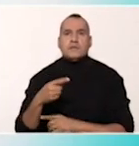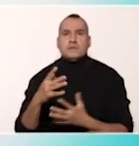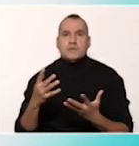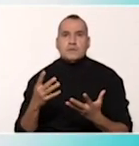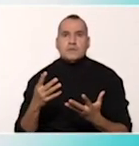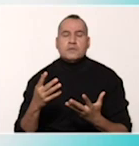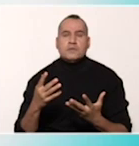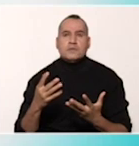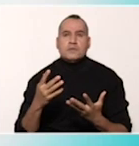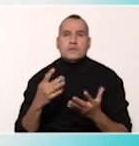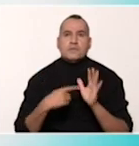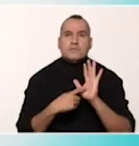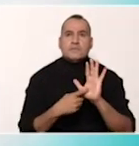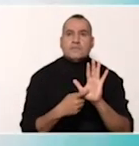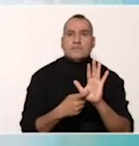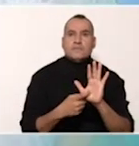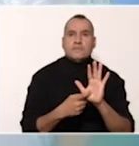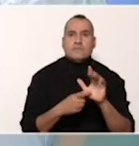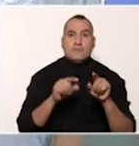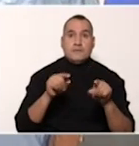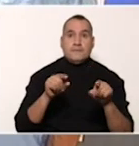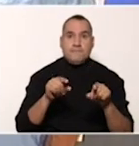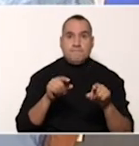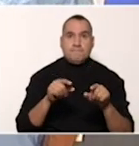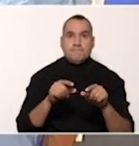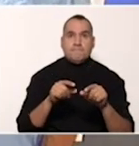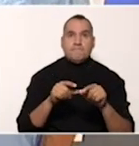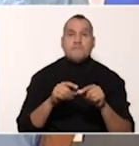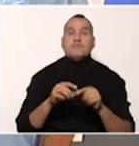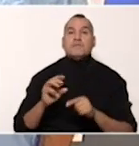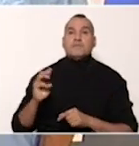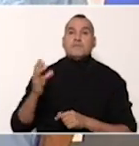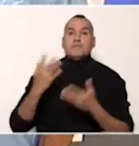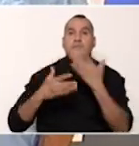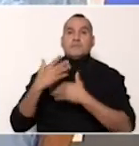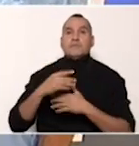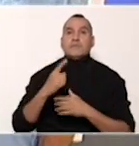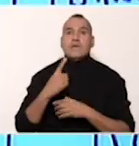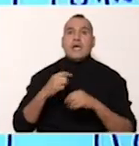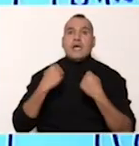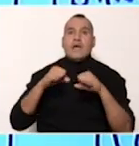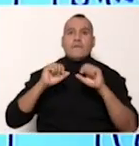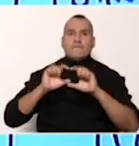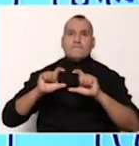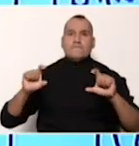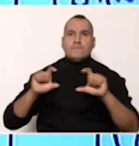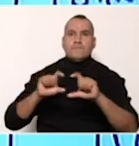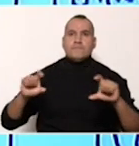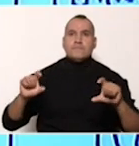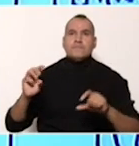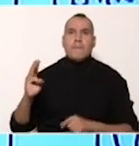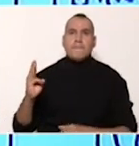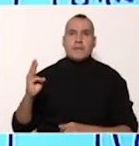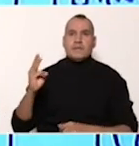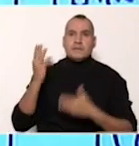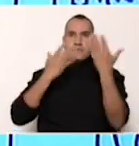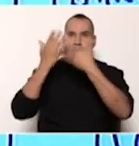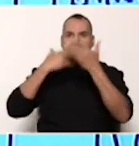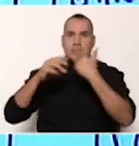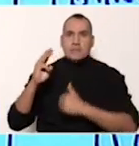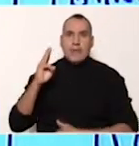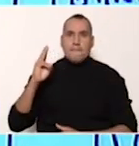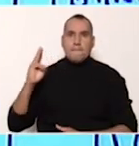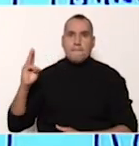ver, un ejemplo de polinomio estaría aquí, p de x. Este vendría siendo el nombre del polinomio, el polinomio